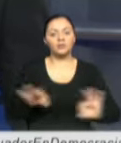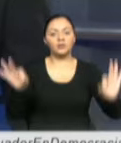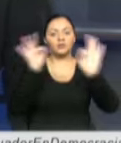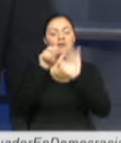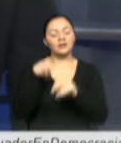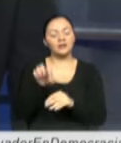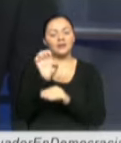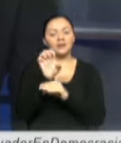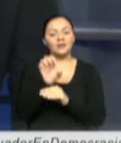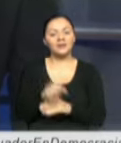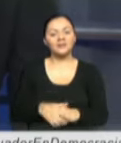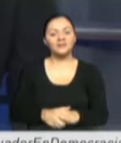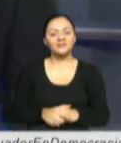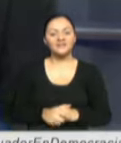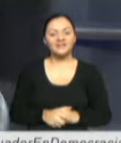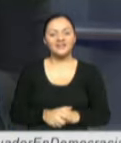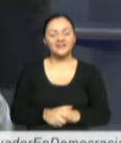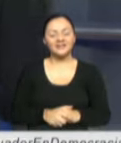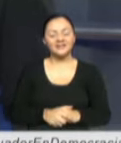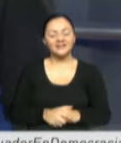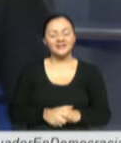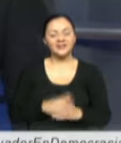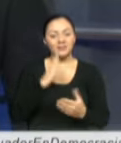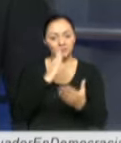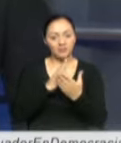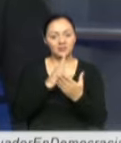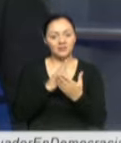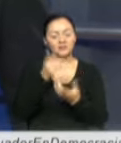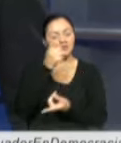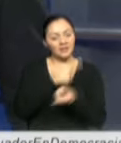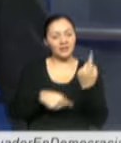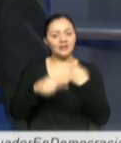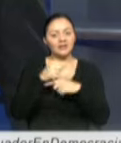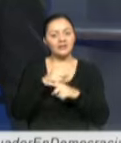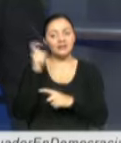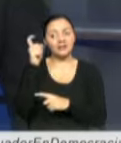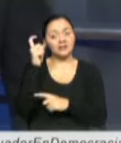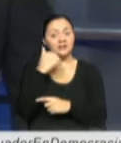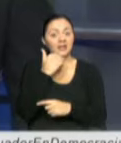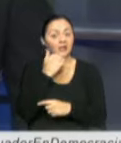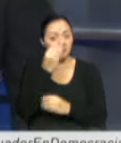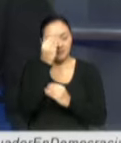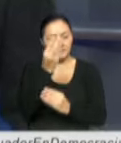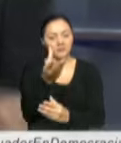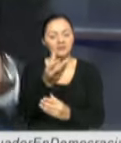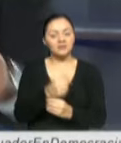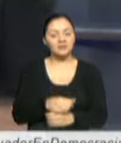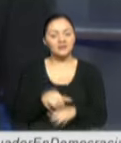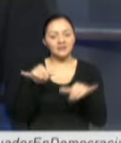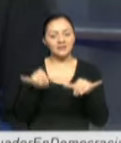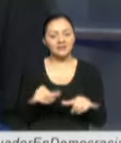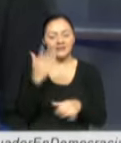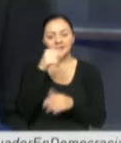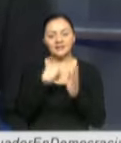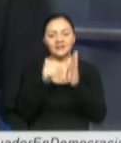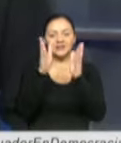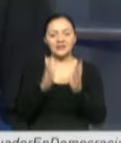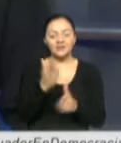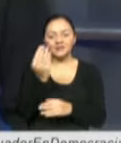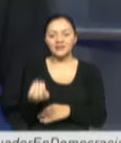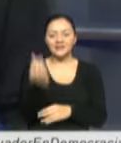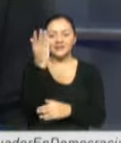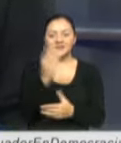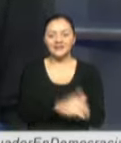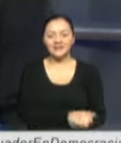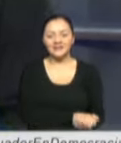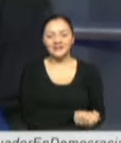viviendo nuestro país. Hacemos una pausa, pero retornaremos cuando la noticia lo amerite. Siga en sintonía de Tele Ciudadana. Buenos días.